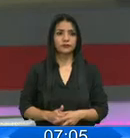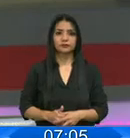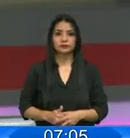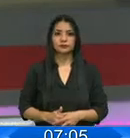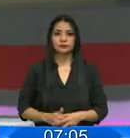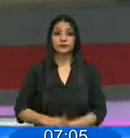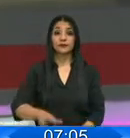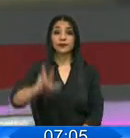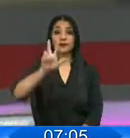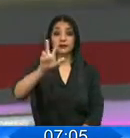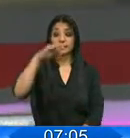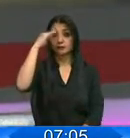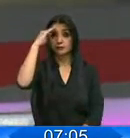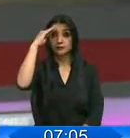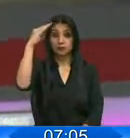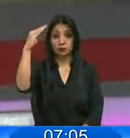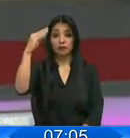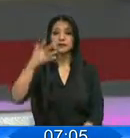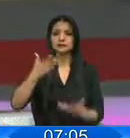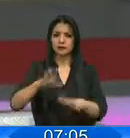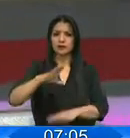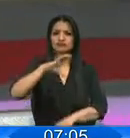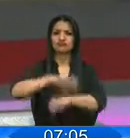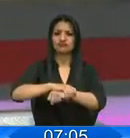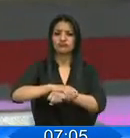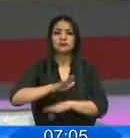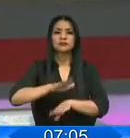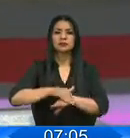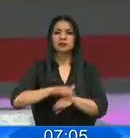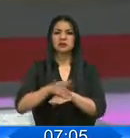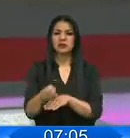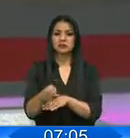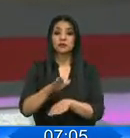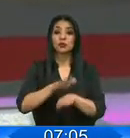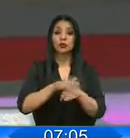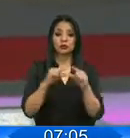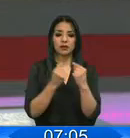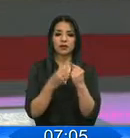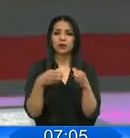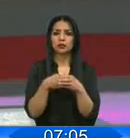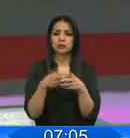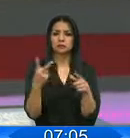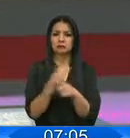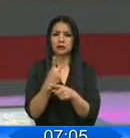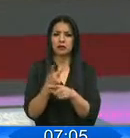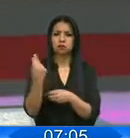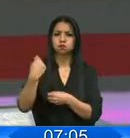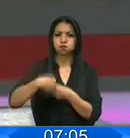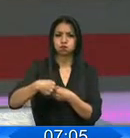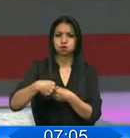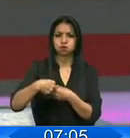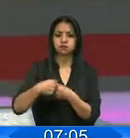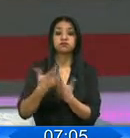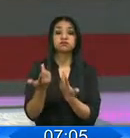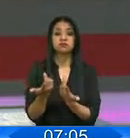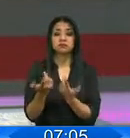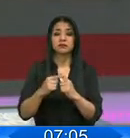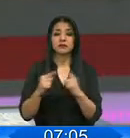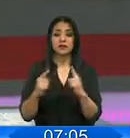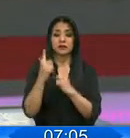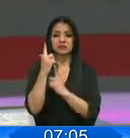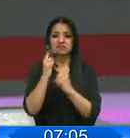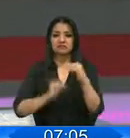tres policías del servicio activo fueron detenidos por aparentemente estar implicados en una organización dedicada a la tenencia y comercialización de